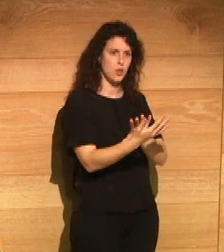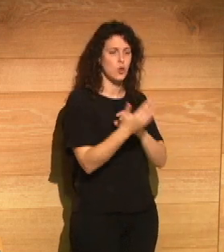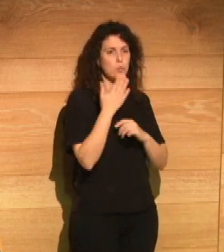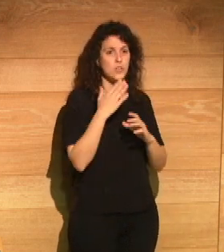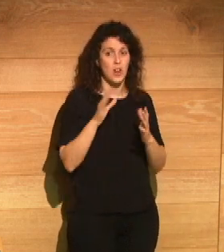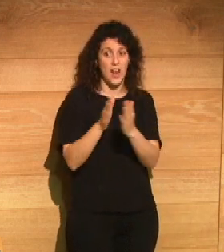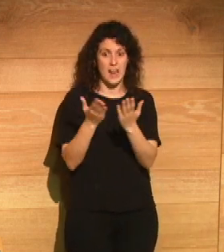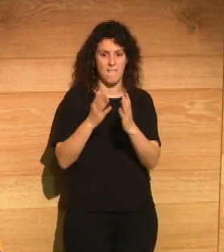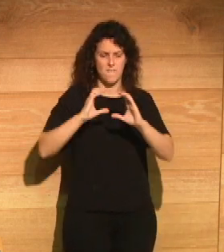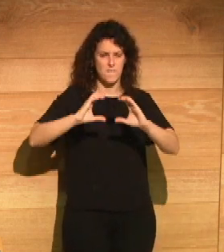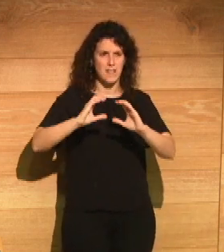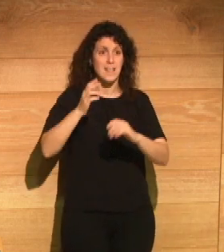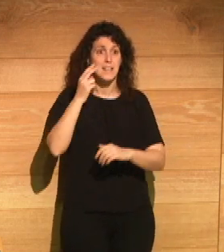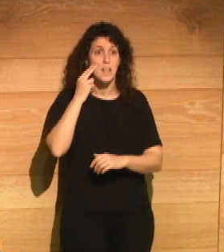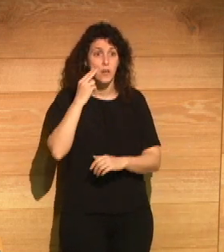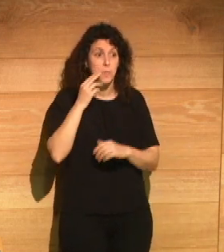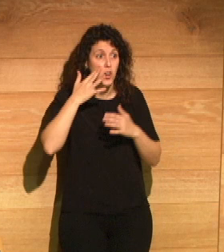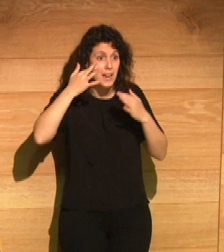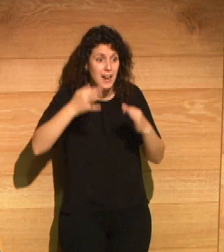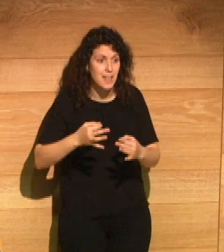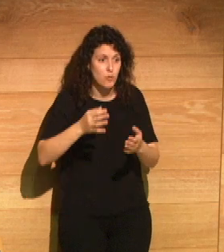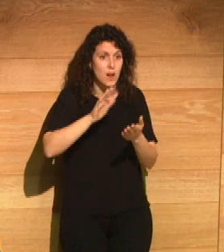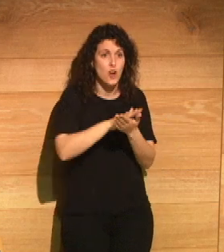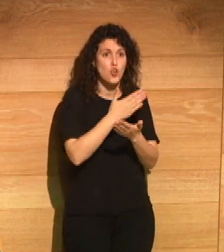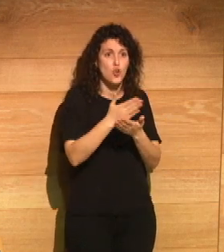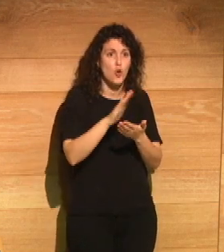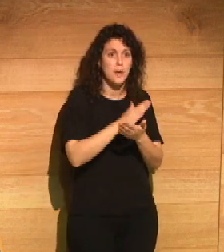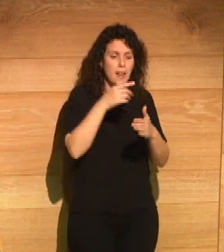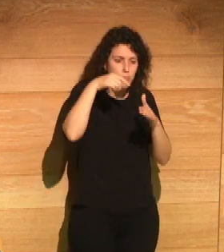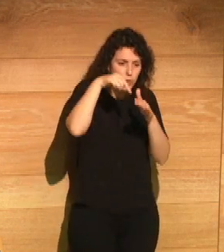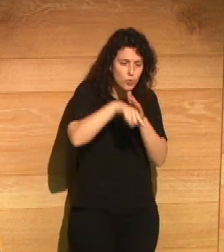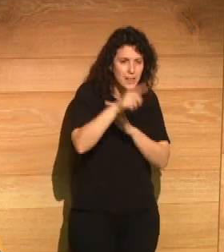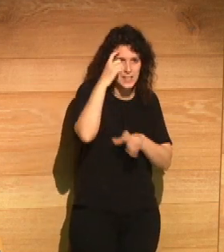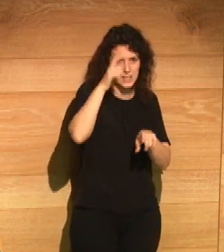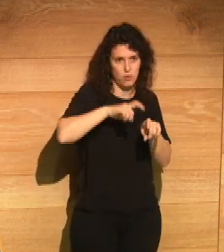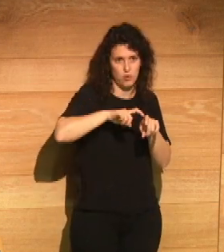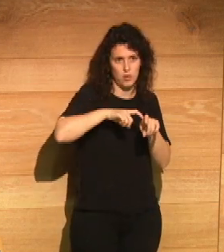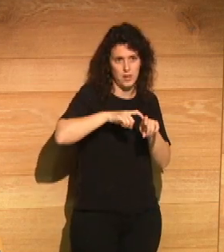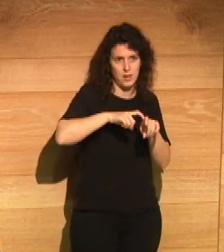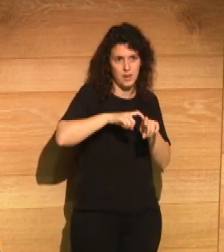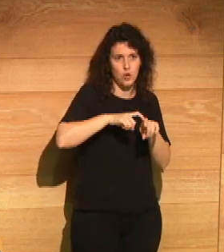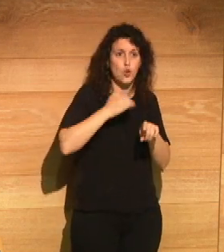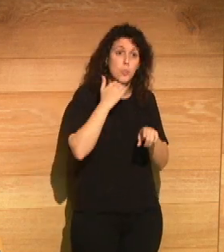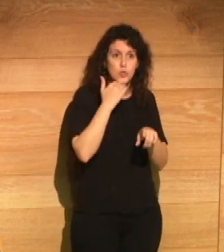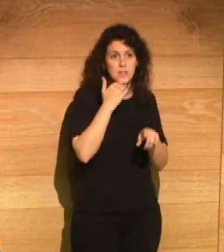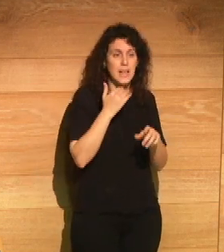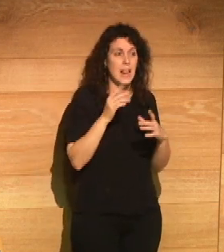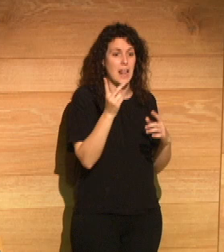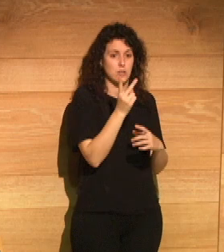terror, cuando en realidad era una novela de profundidad psicológica, y como si las dos